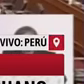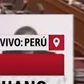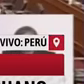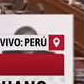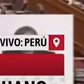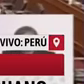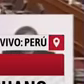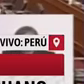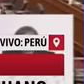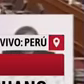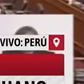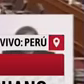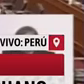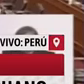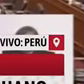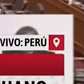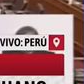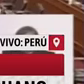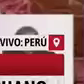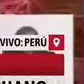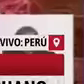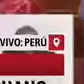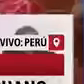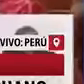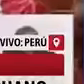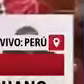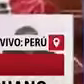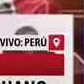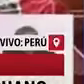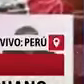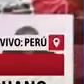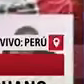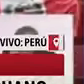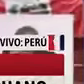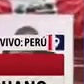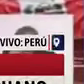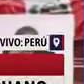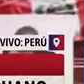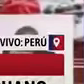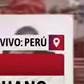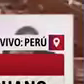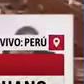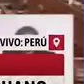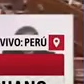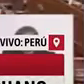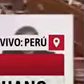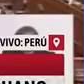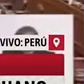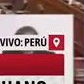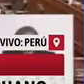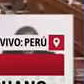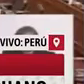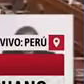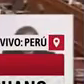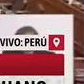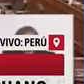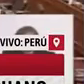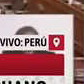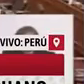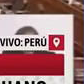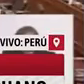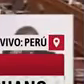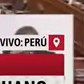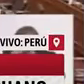que iba a quedar en lugar de Pedro Castillo en el caso en que la moción de vacancia hoy fuera realmente positiva? Eso así